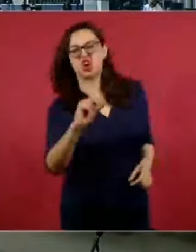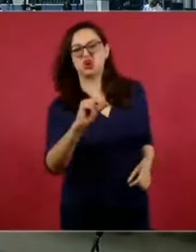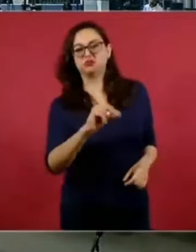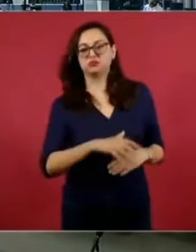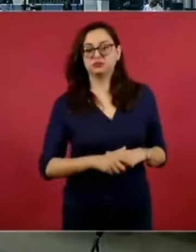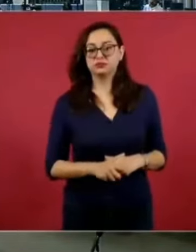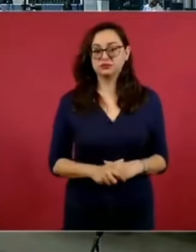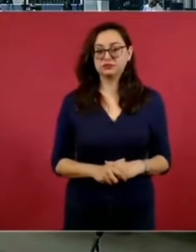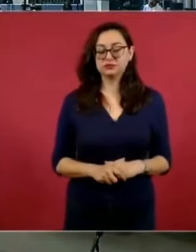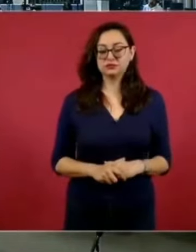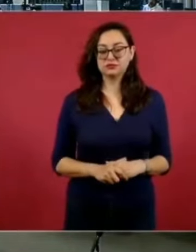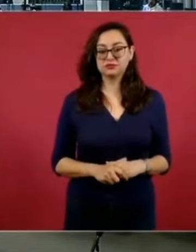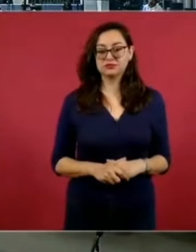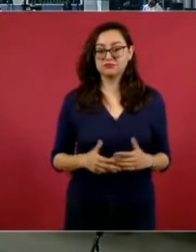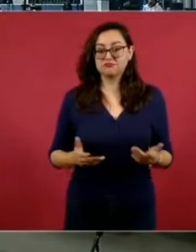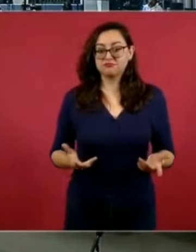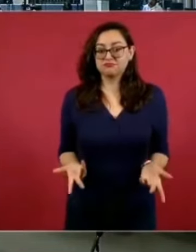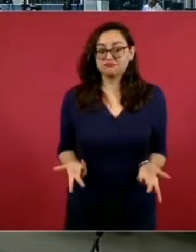sobre